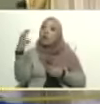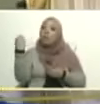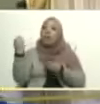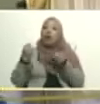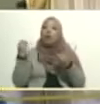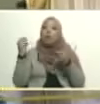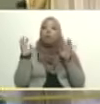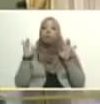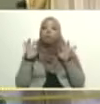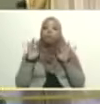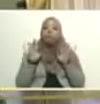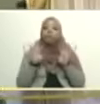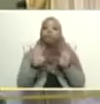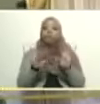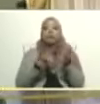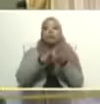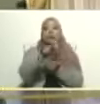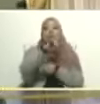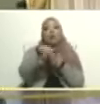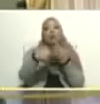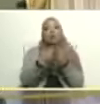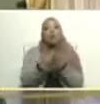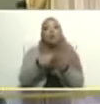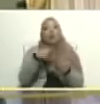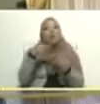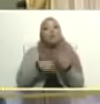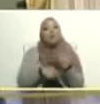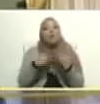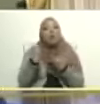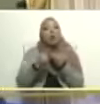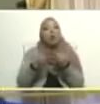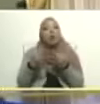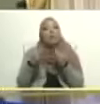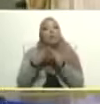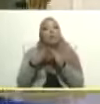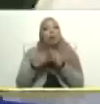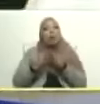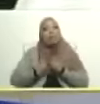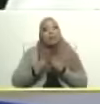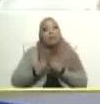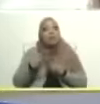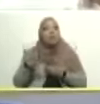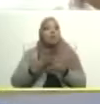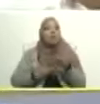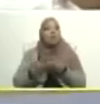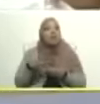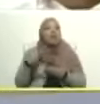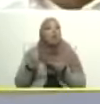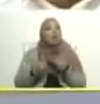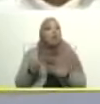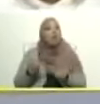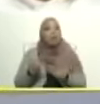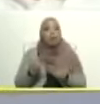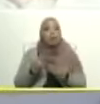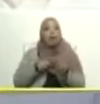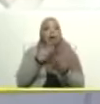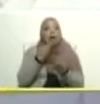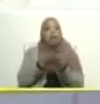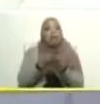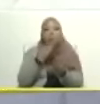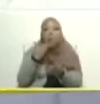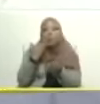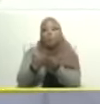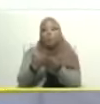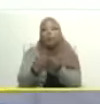y hay una propuesta para seguirlo trabajando, seguirlo atendiendo, como siempre hemos estado